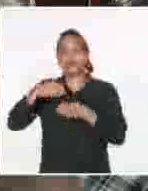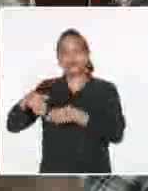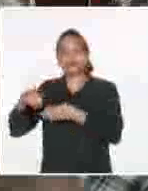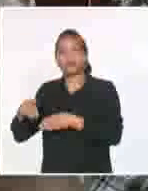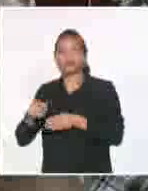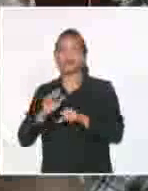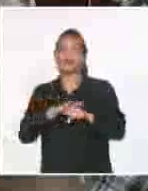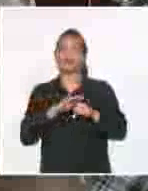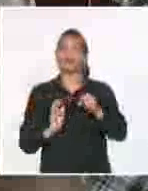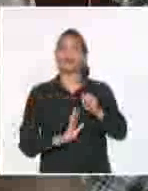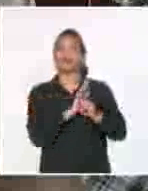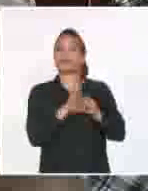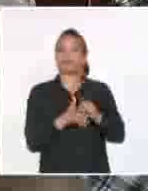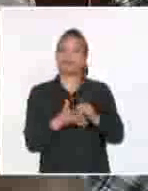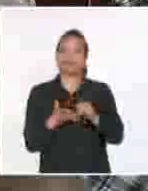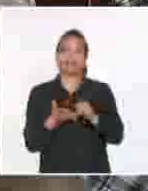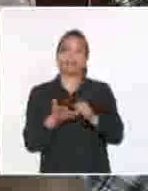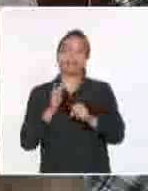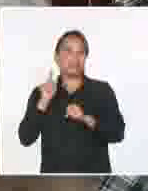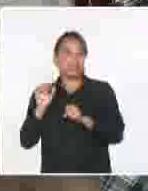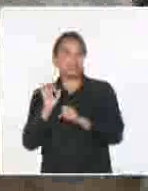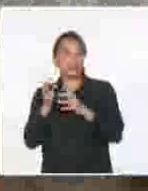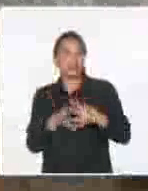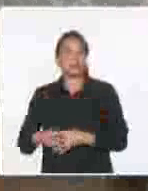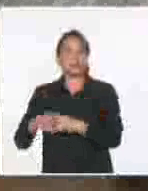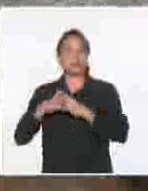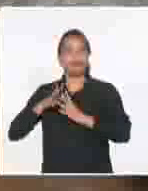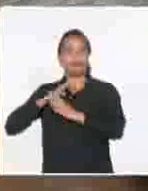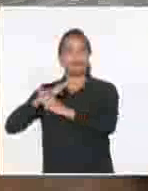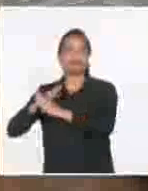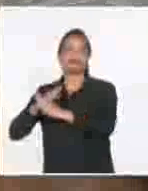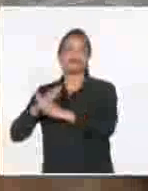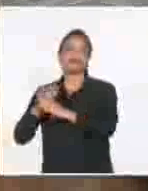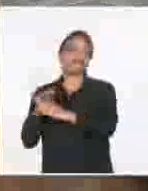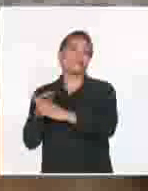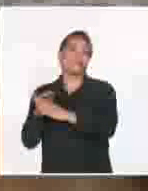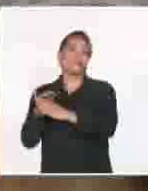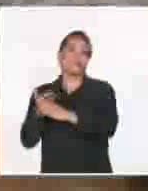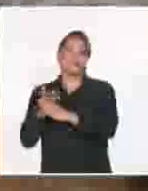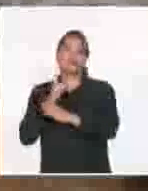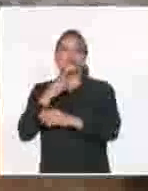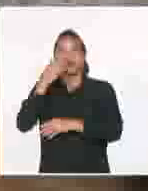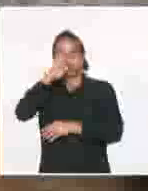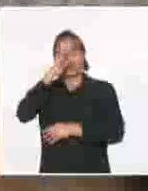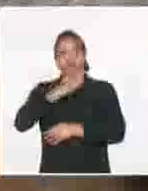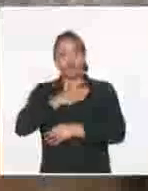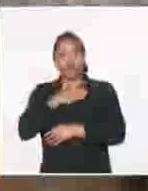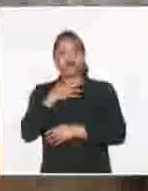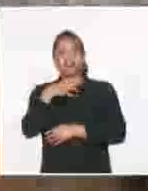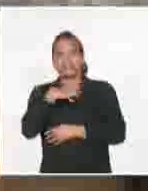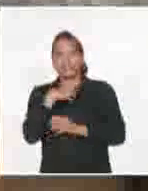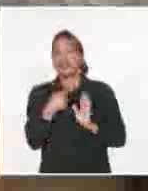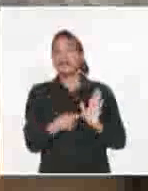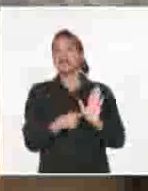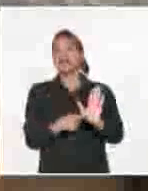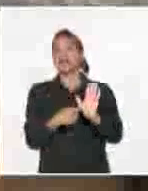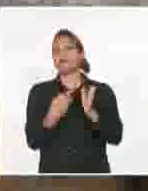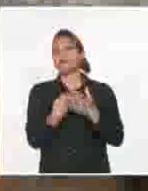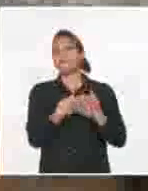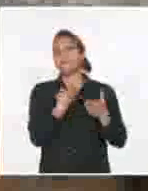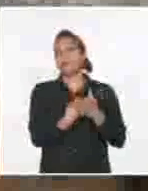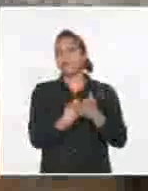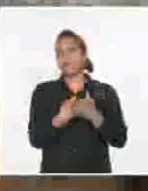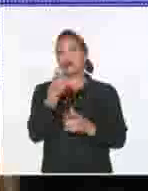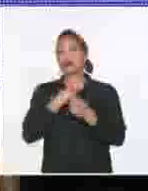se produjo. Y añado que Cuba dispone de la evidencia de que agencias